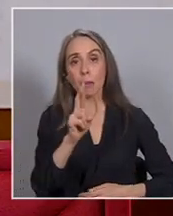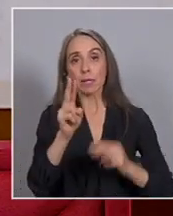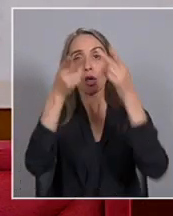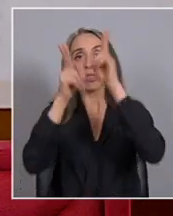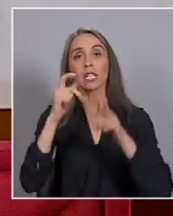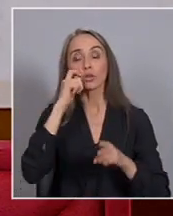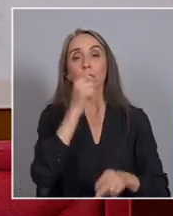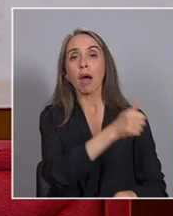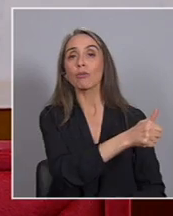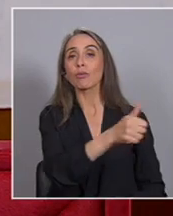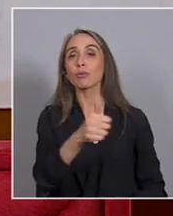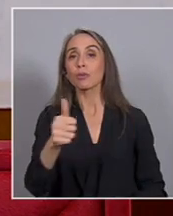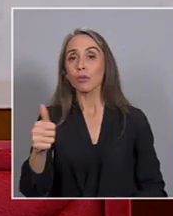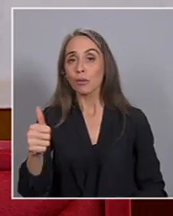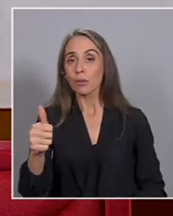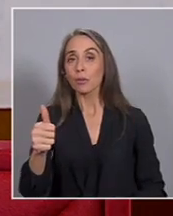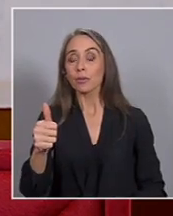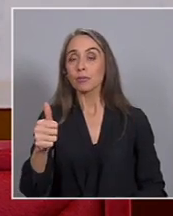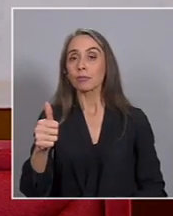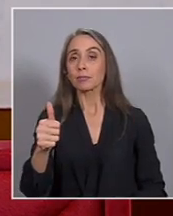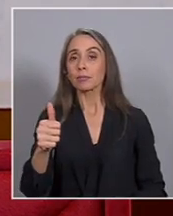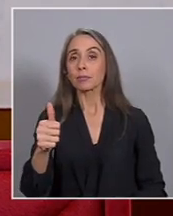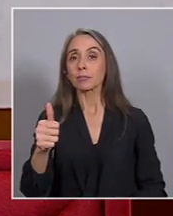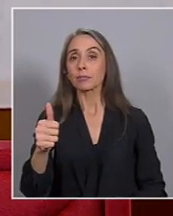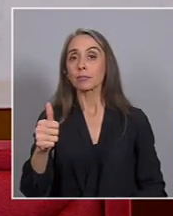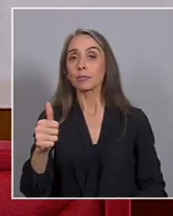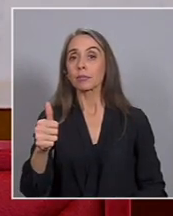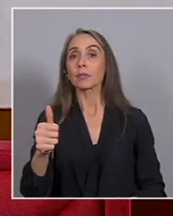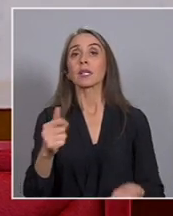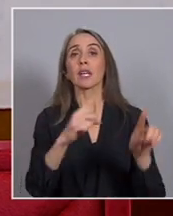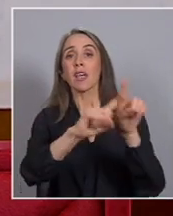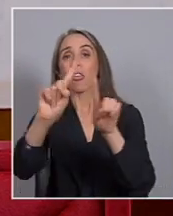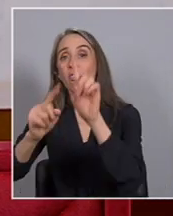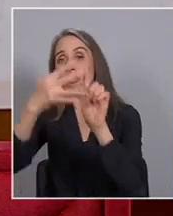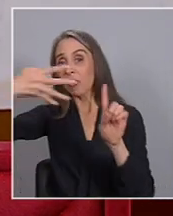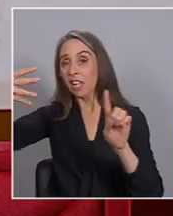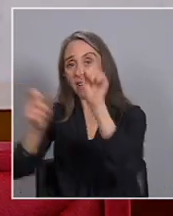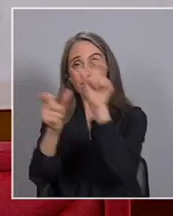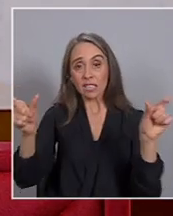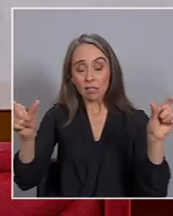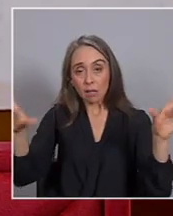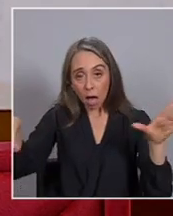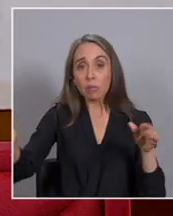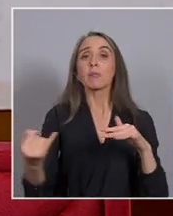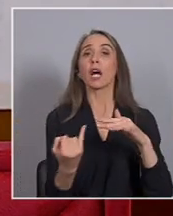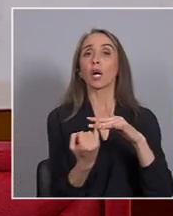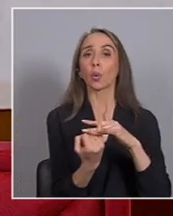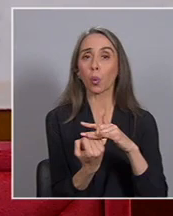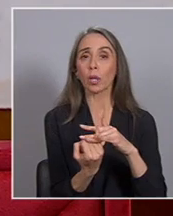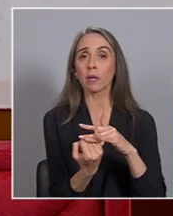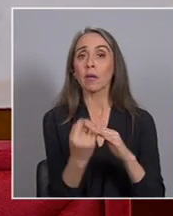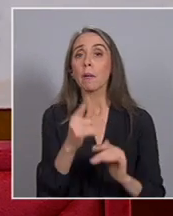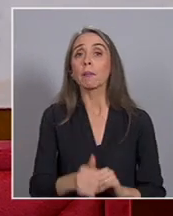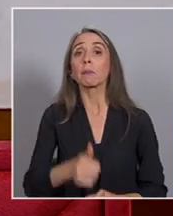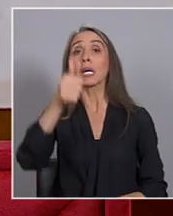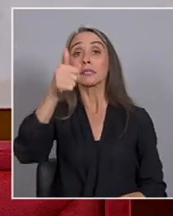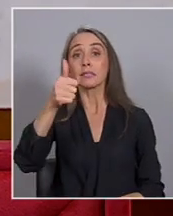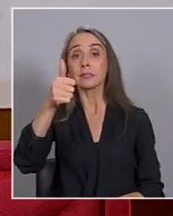derechos humanos de todos e incluir nuestras diversidades. Por sobre